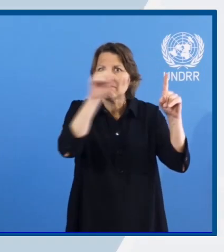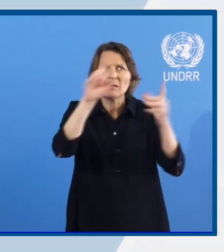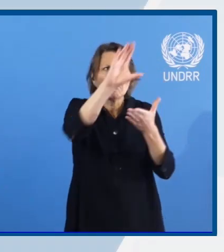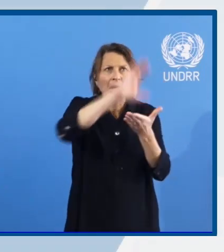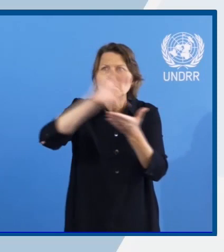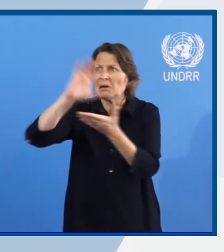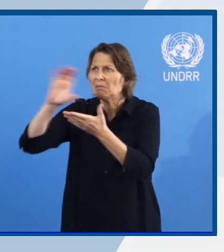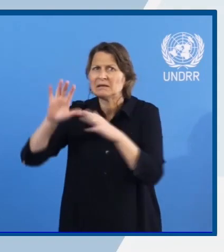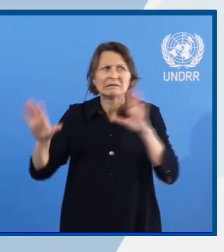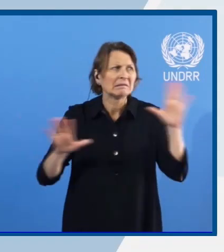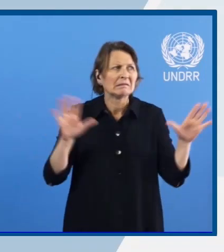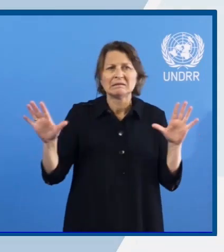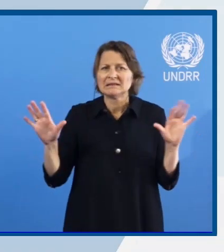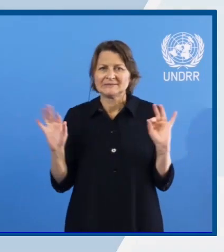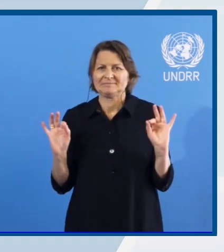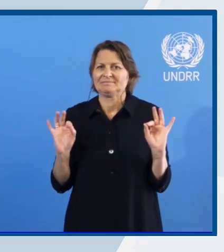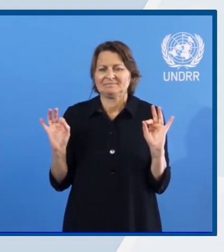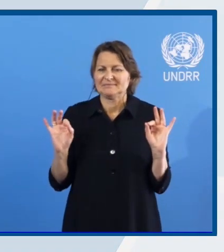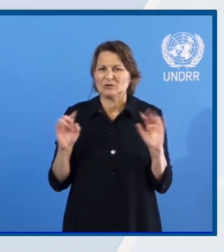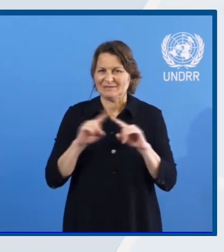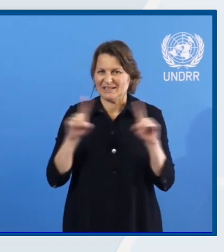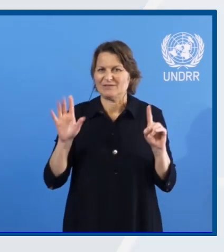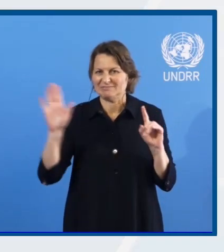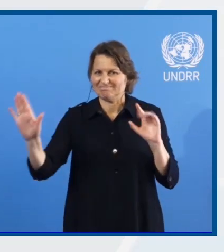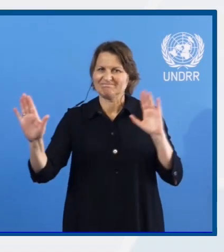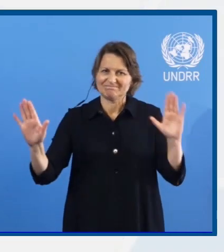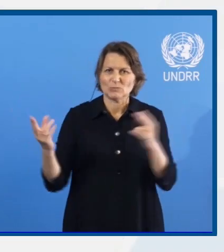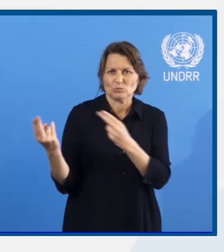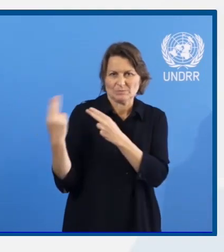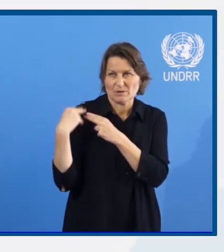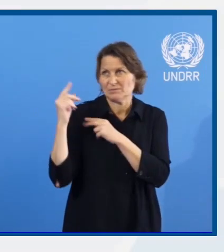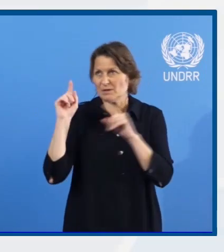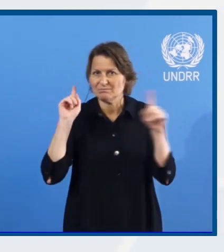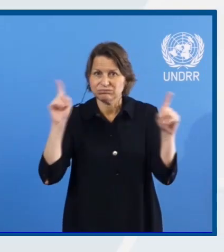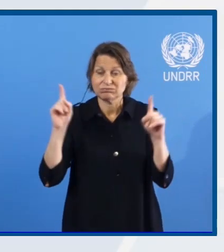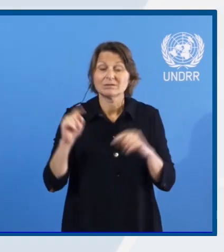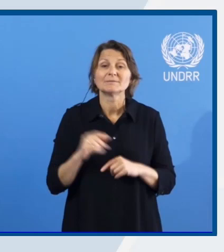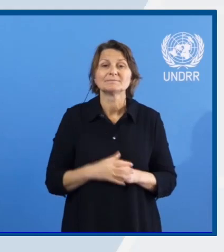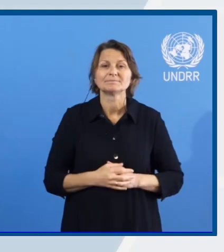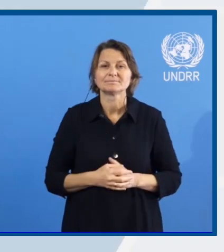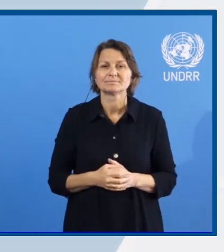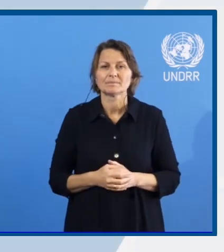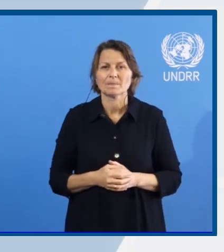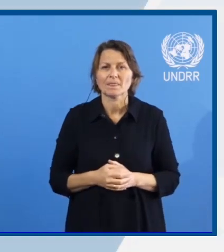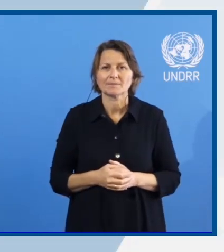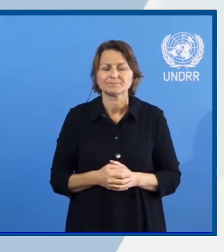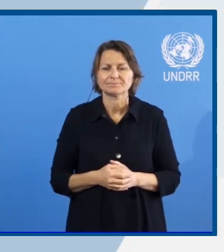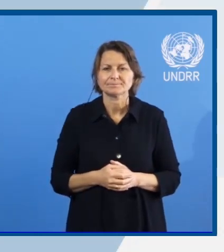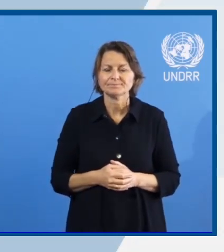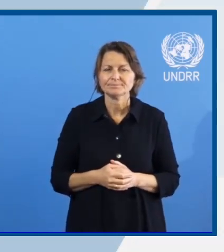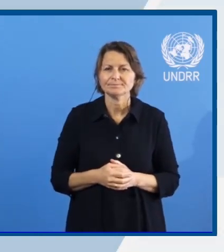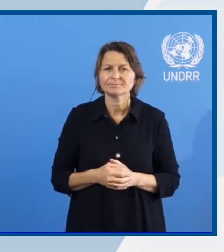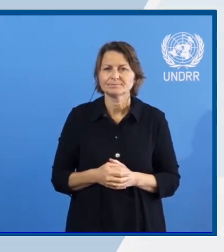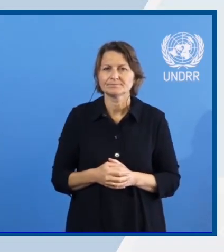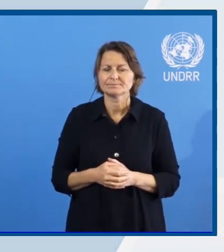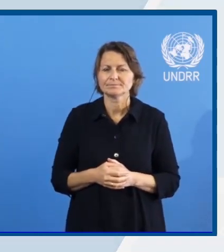manifestación del riesgo, o sea, que se produzca el daño, entonces alguien me cubre. Eso no es una buena práctica,